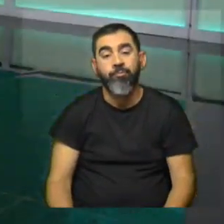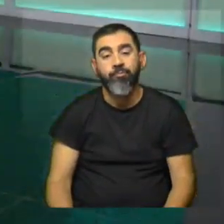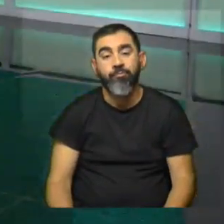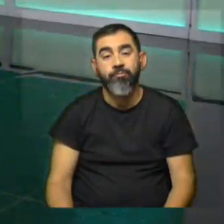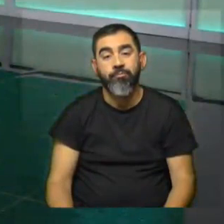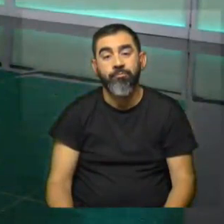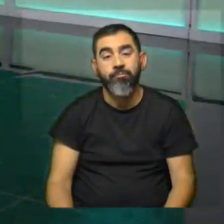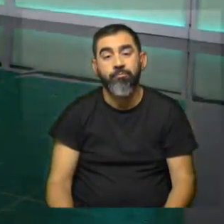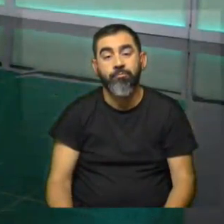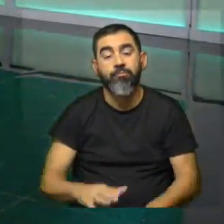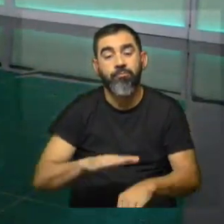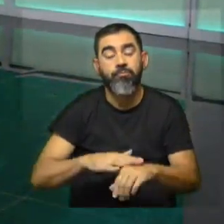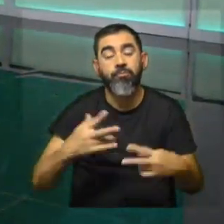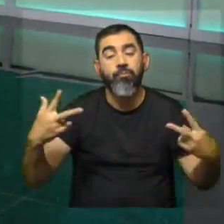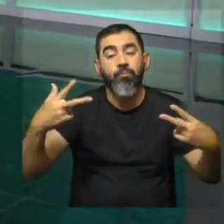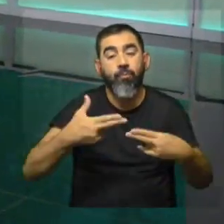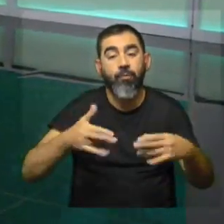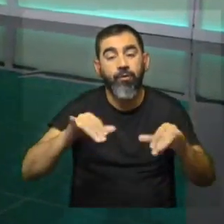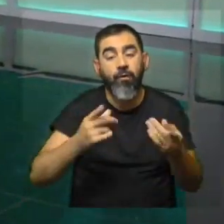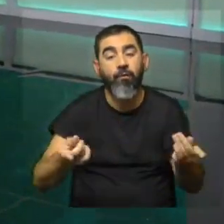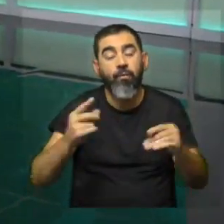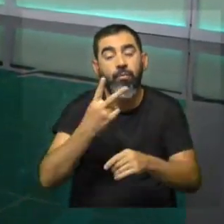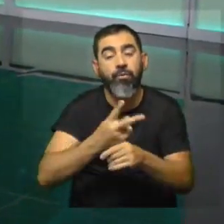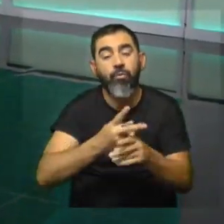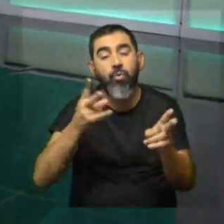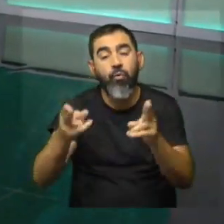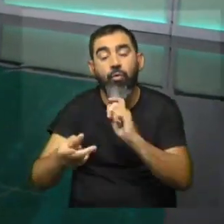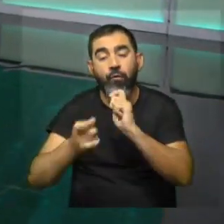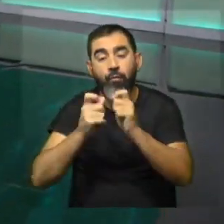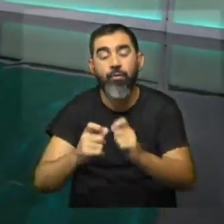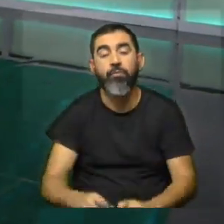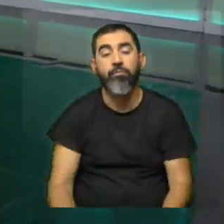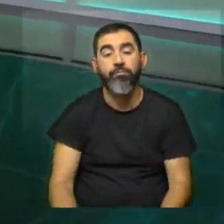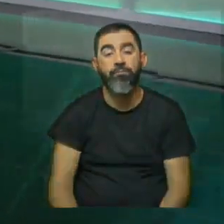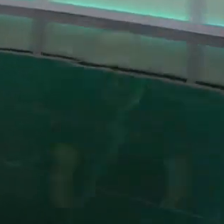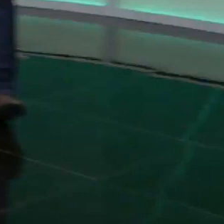Muy bien, señoras y señores, momento de hacer una pausa muy breve. Ya venimos para el segundo tramo de MB de Noticias.